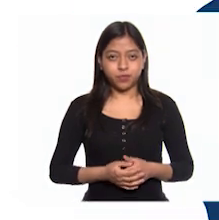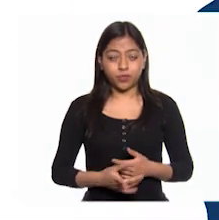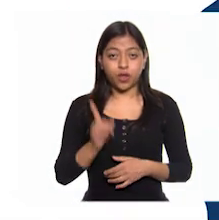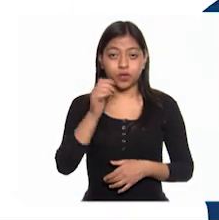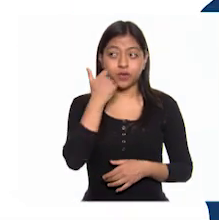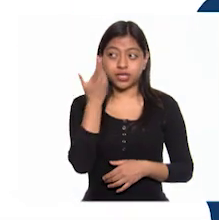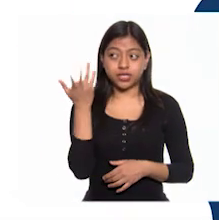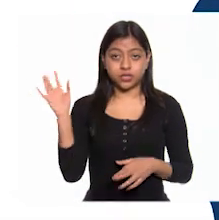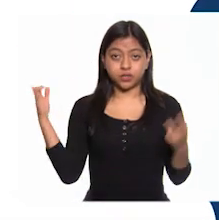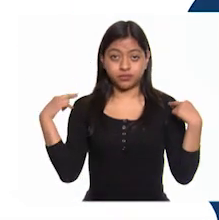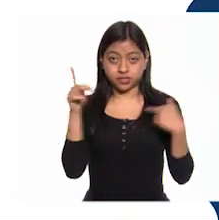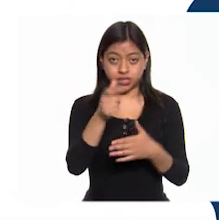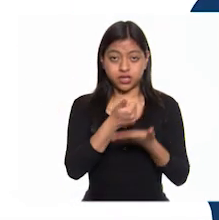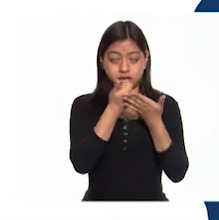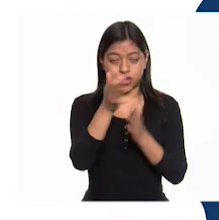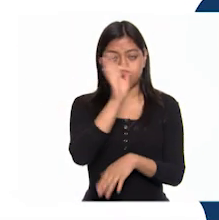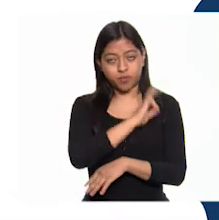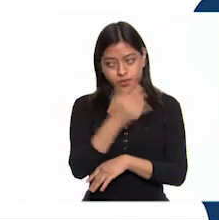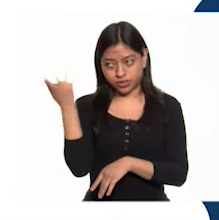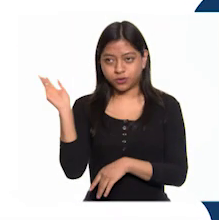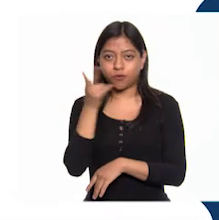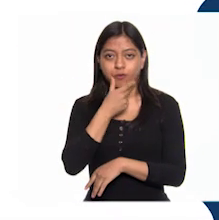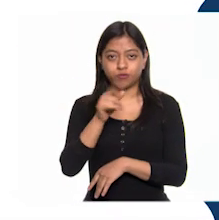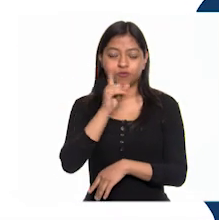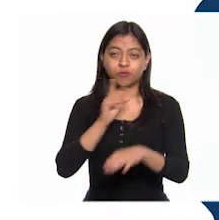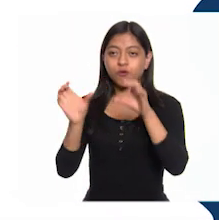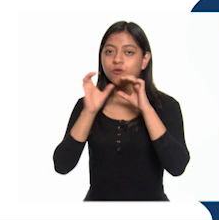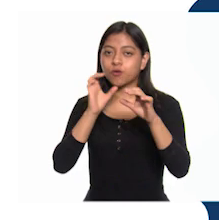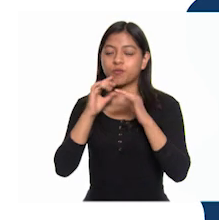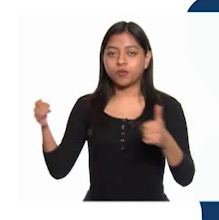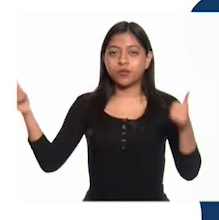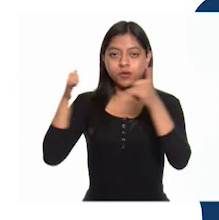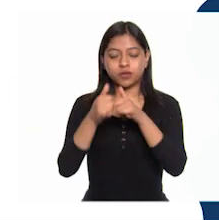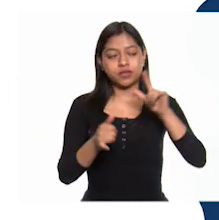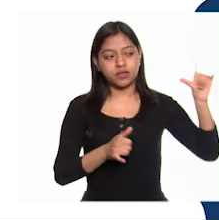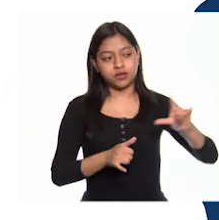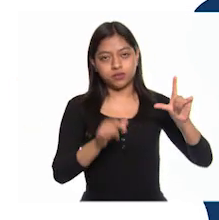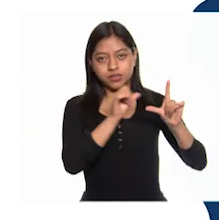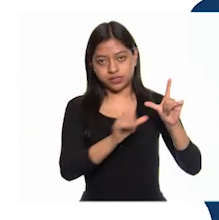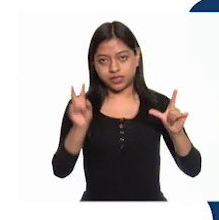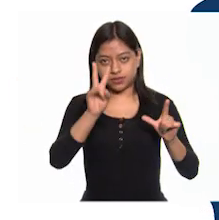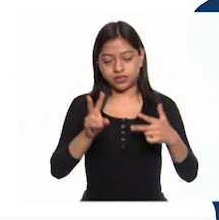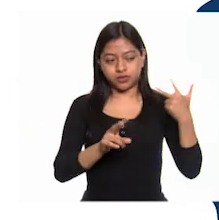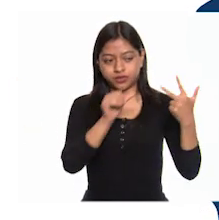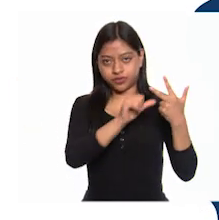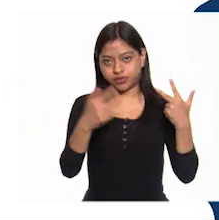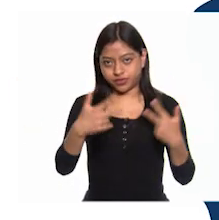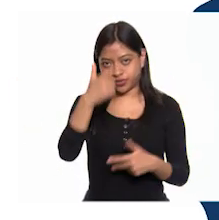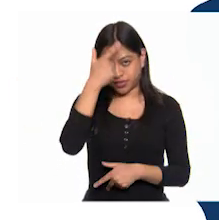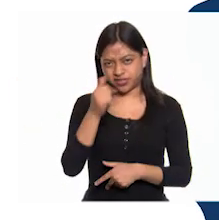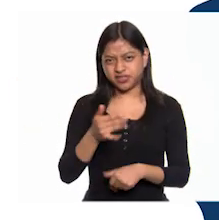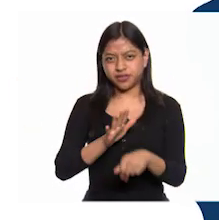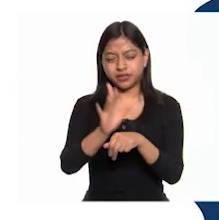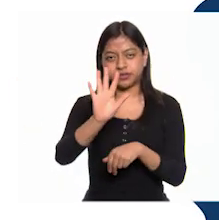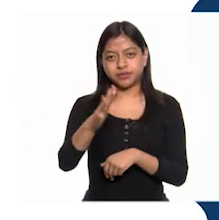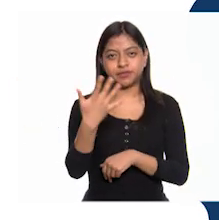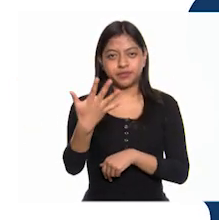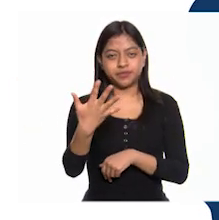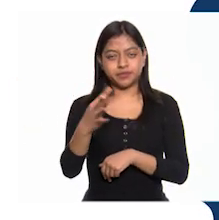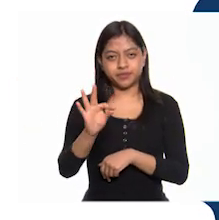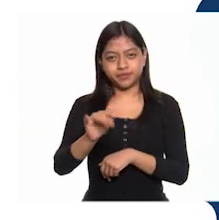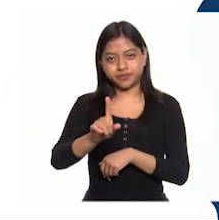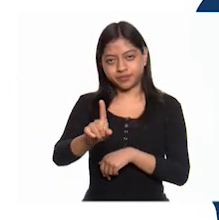Para apoyo pedagógico, hay maestras y maestros de lunes a viernes de 8 a 20 horas en el teléfono